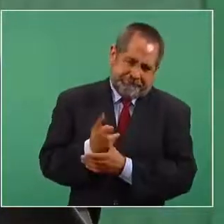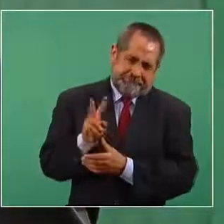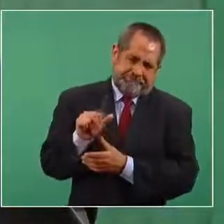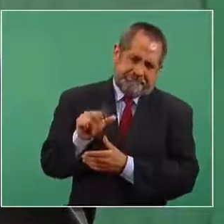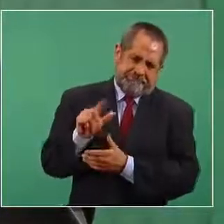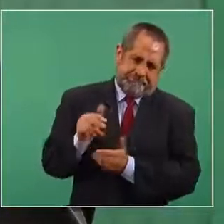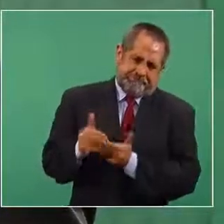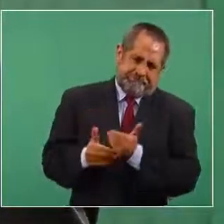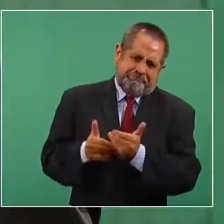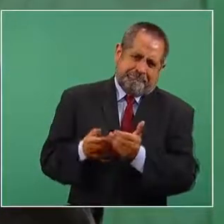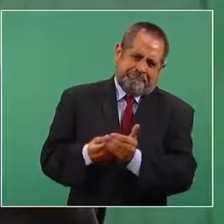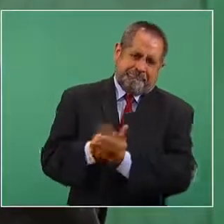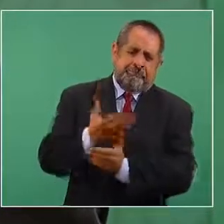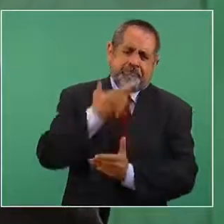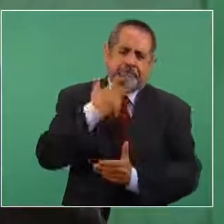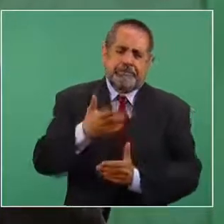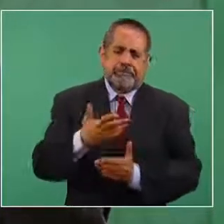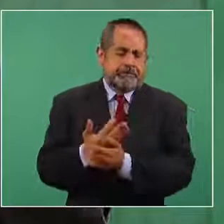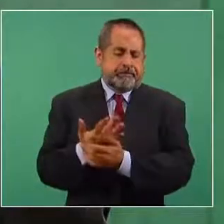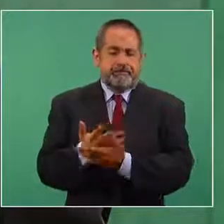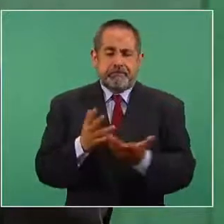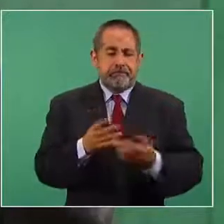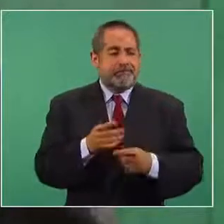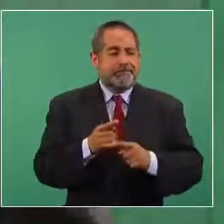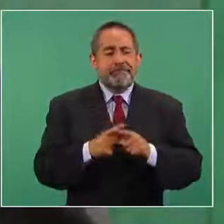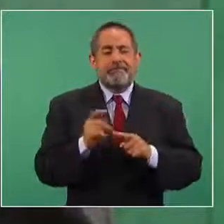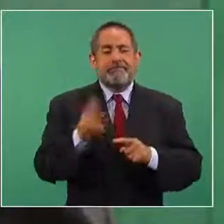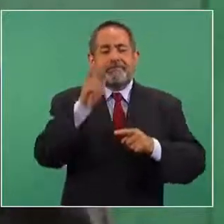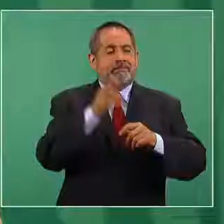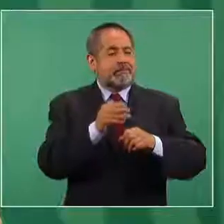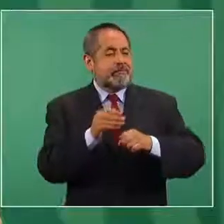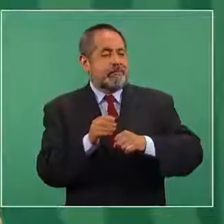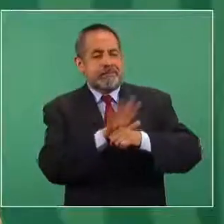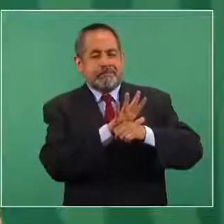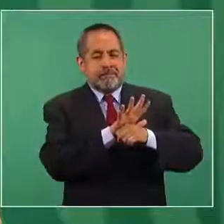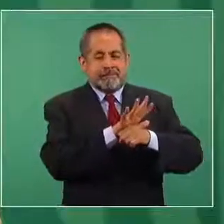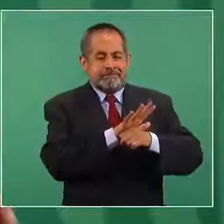del hoyo en que nos metió